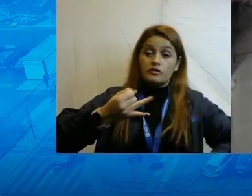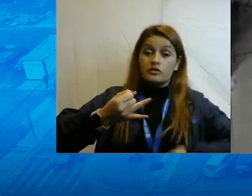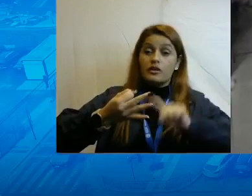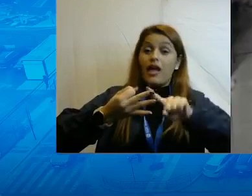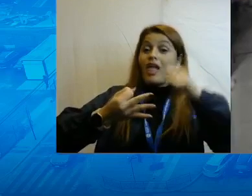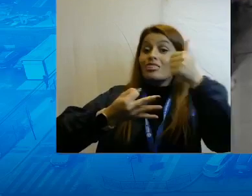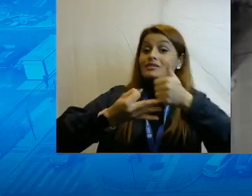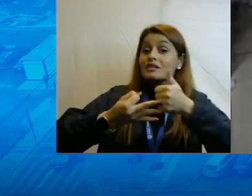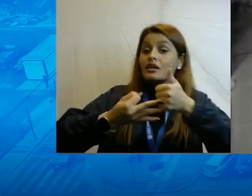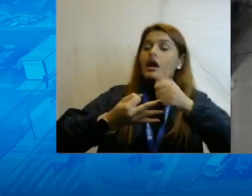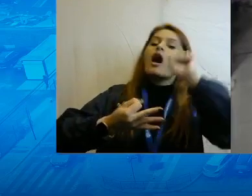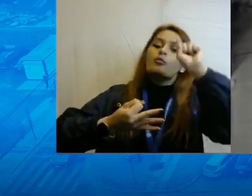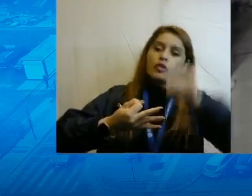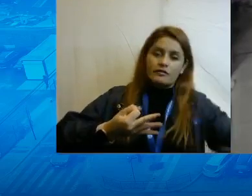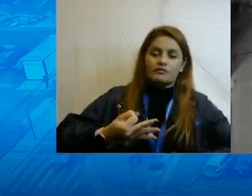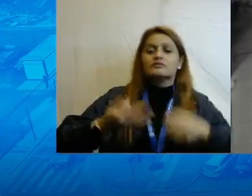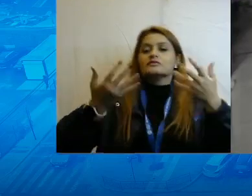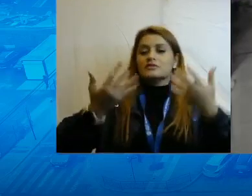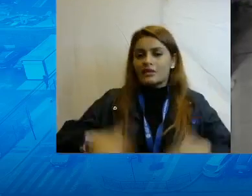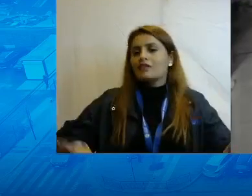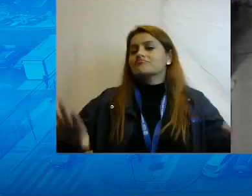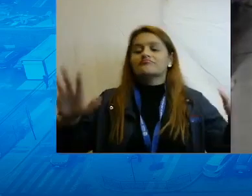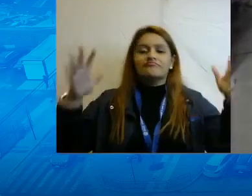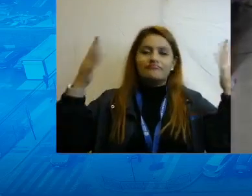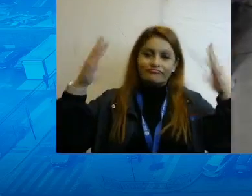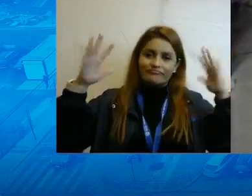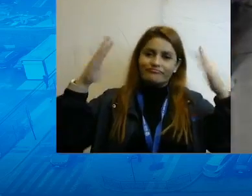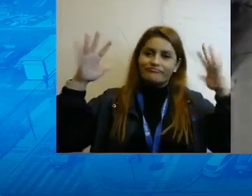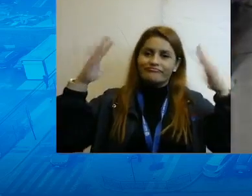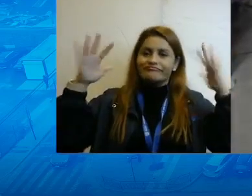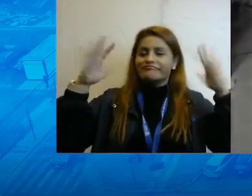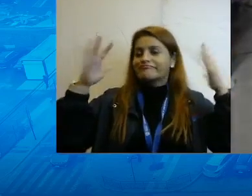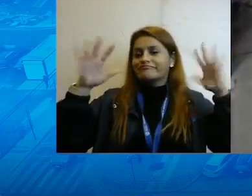Apruebo. Alcaldesa. Apruebo. Apruebo. Excelente. Muchas gracias.